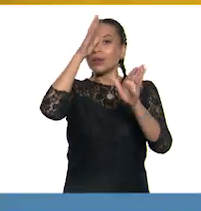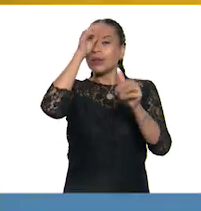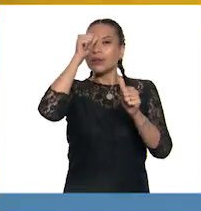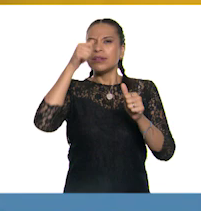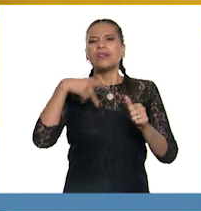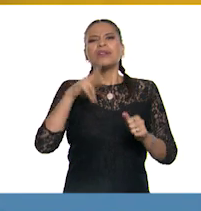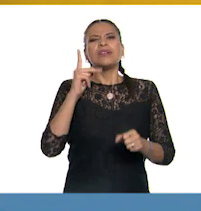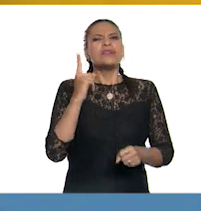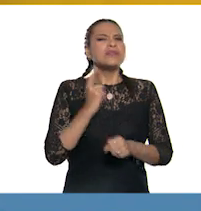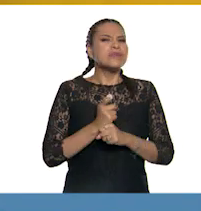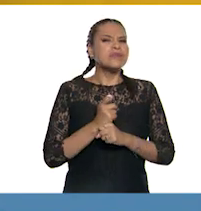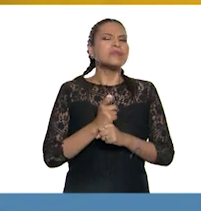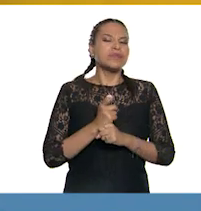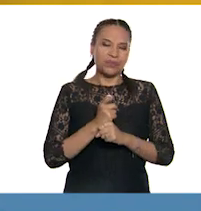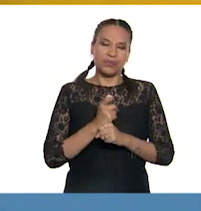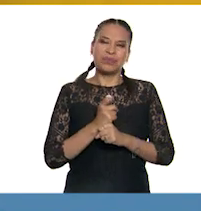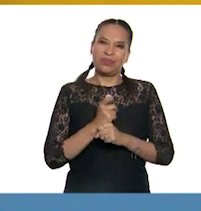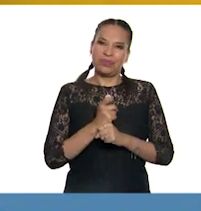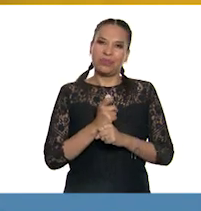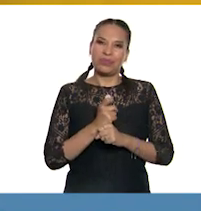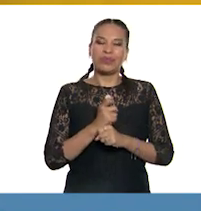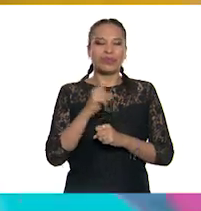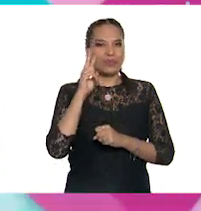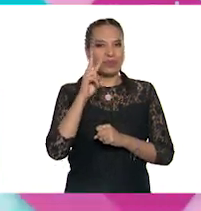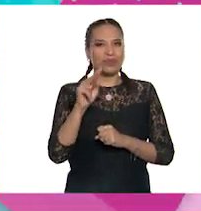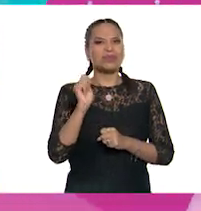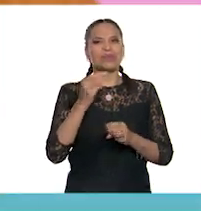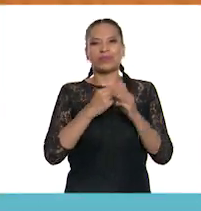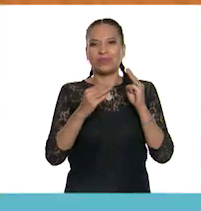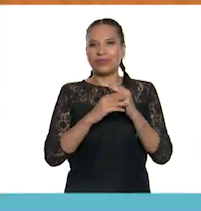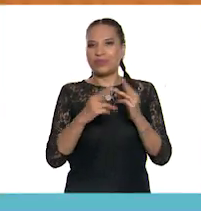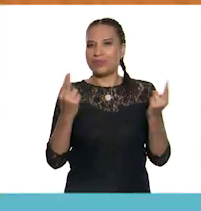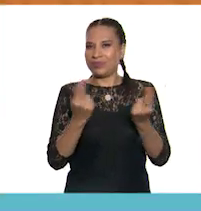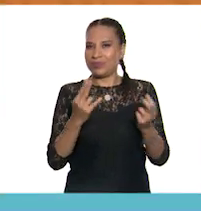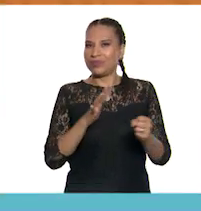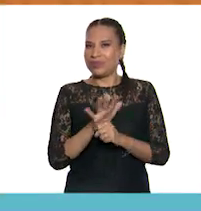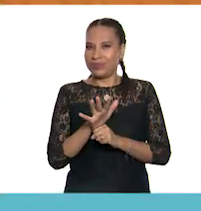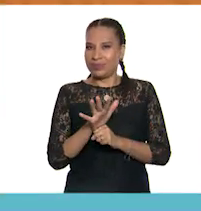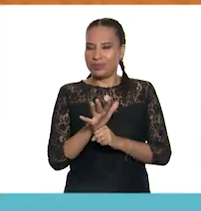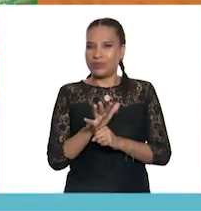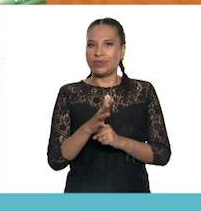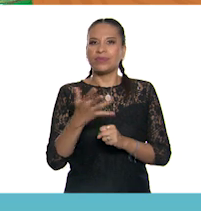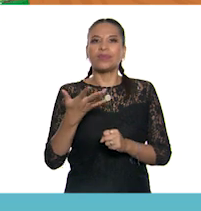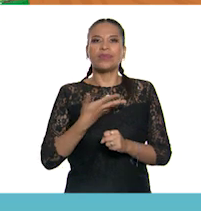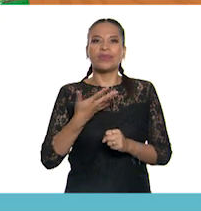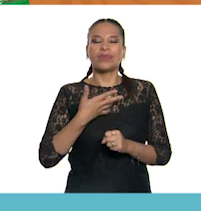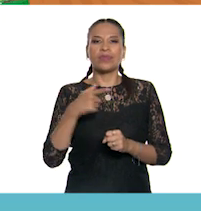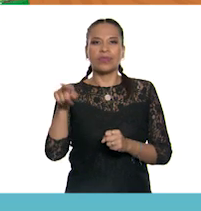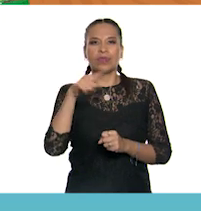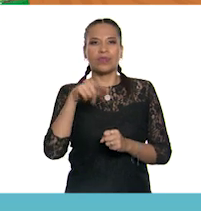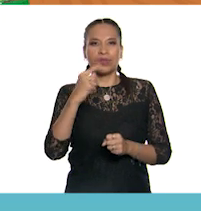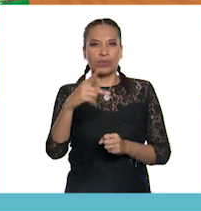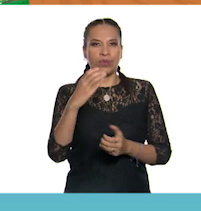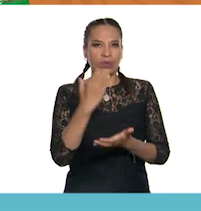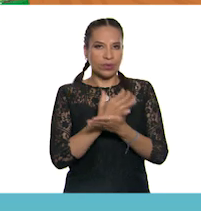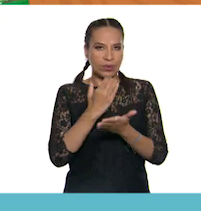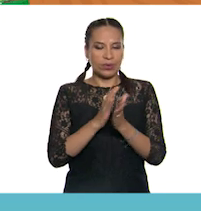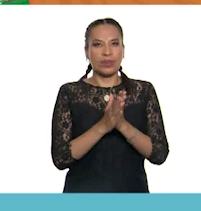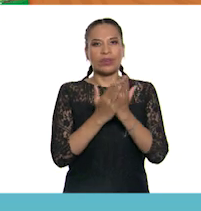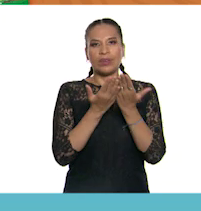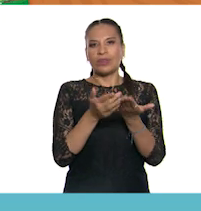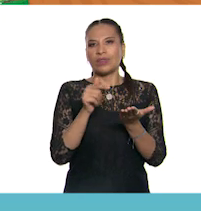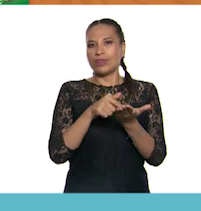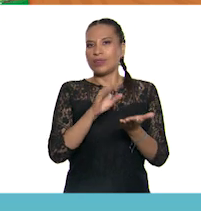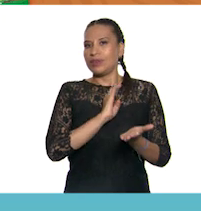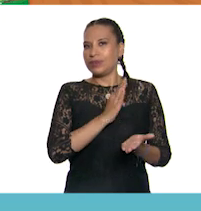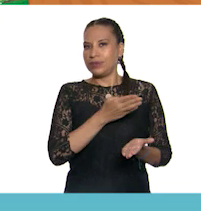pero primero, lo primero. Vamos a ver qué materiales vamos a necesitar. Van a tener a la mano su cuaderno, su libro de texto